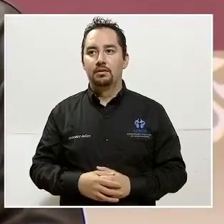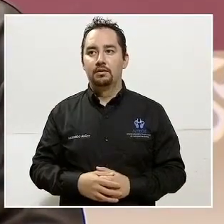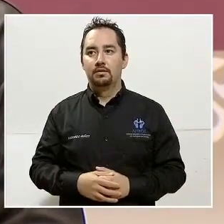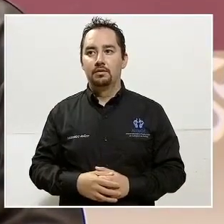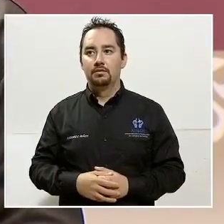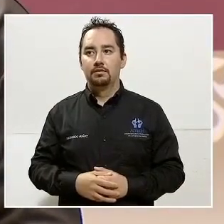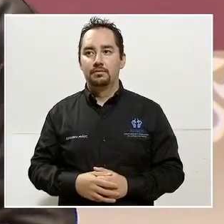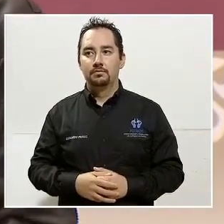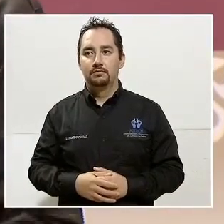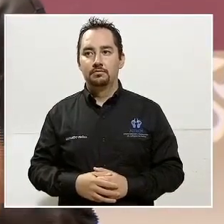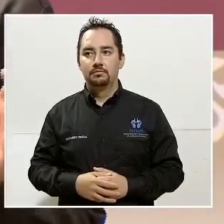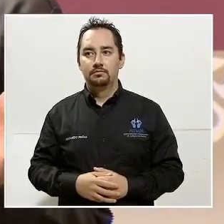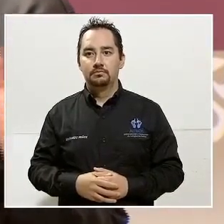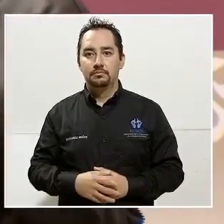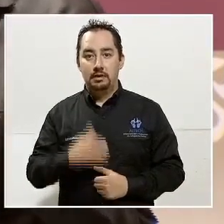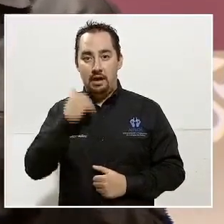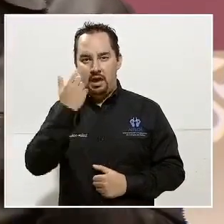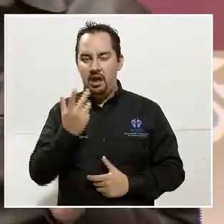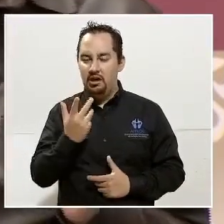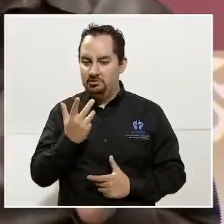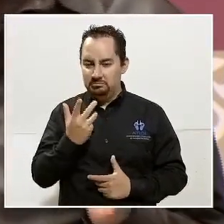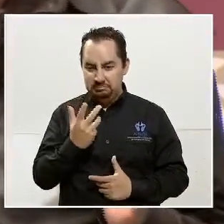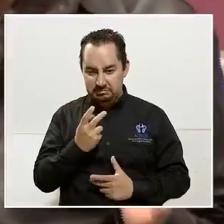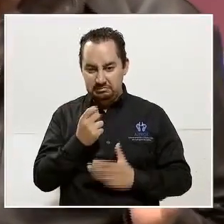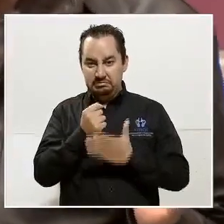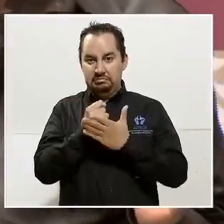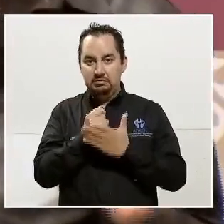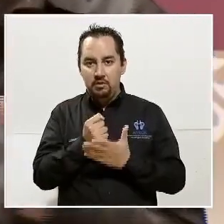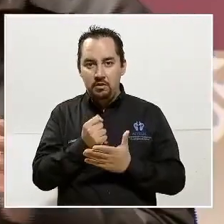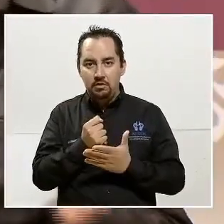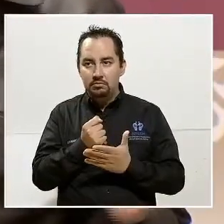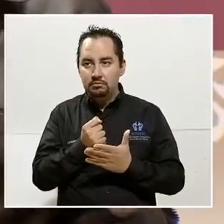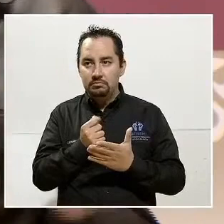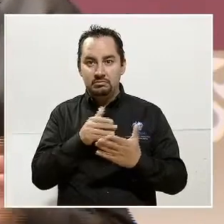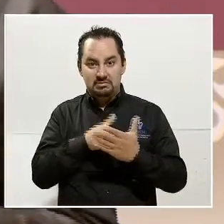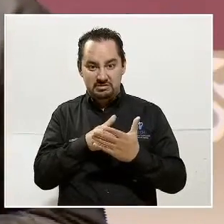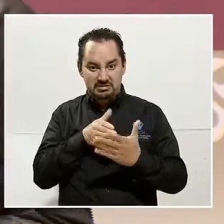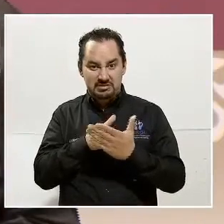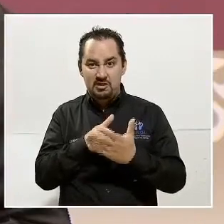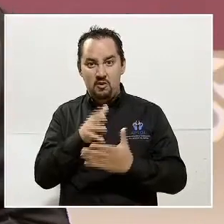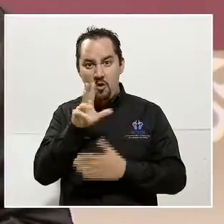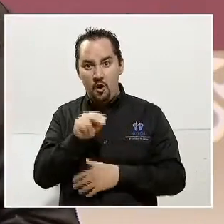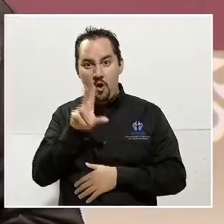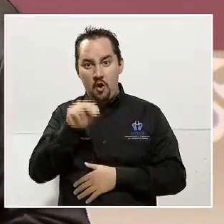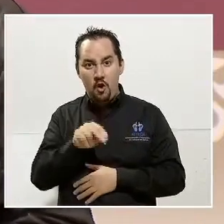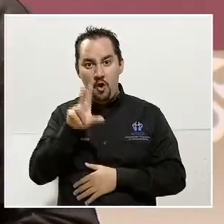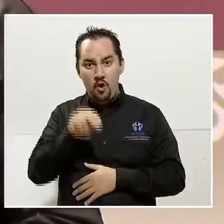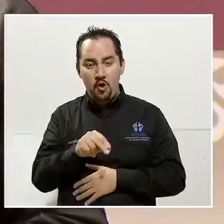pero fuertísima,